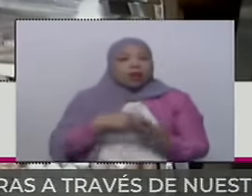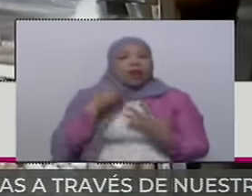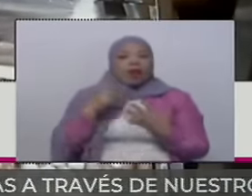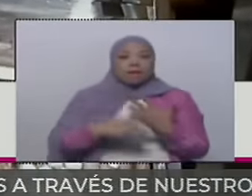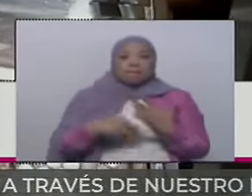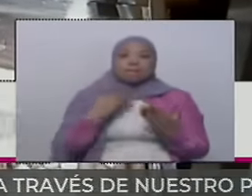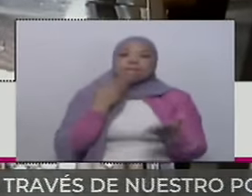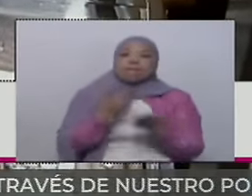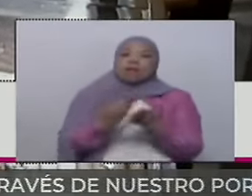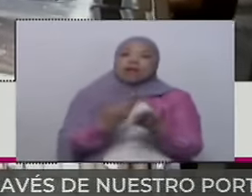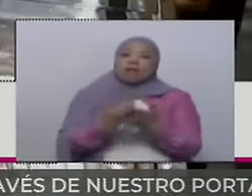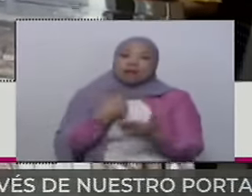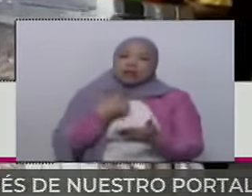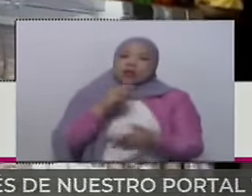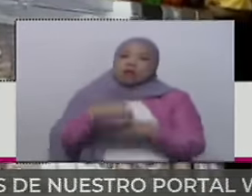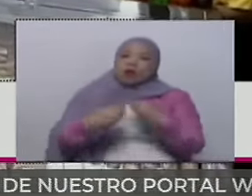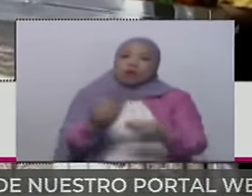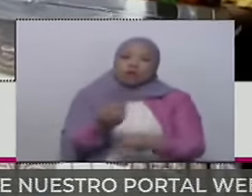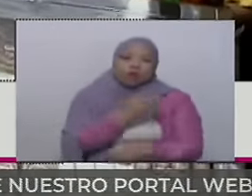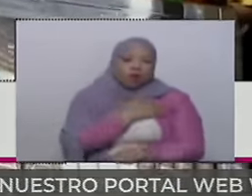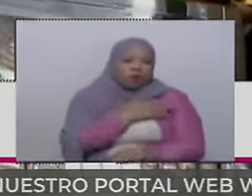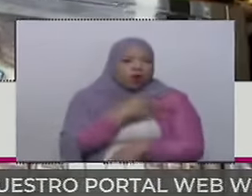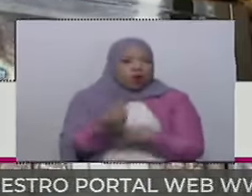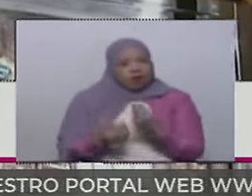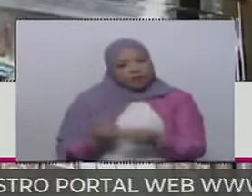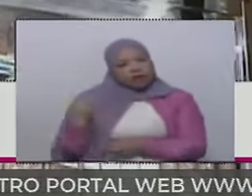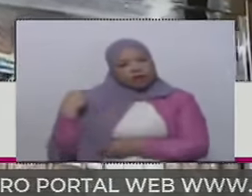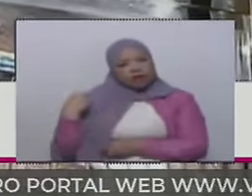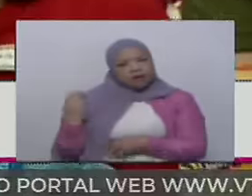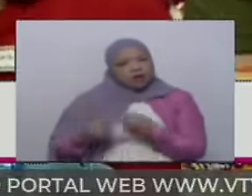ti? Bueno, llegó